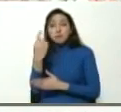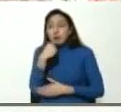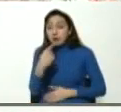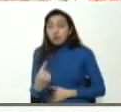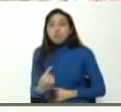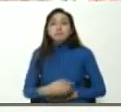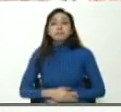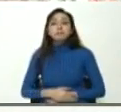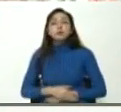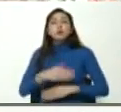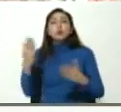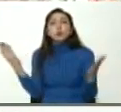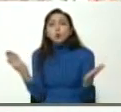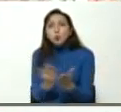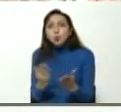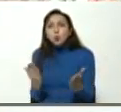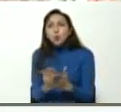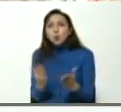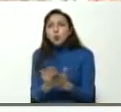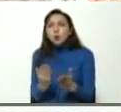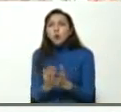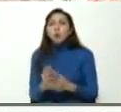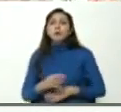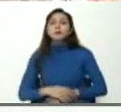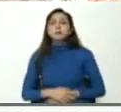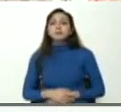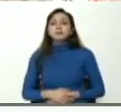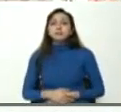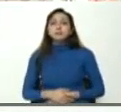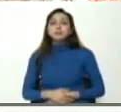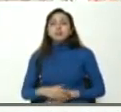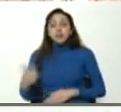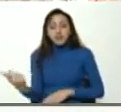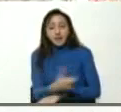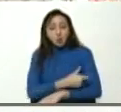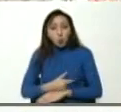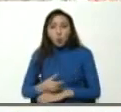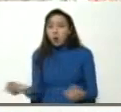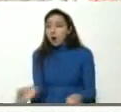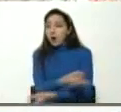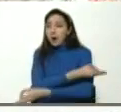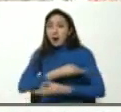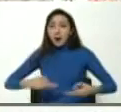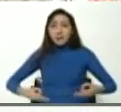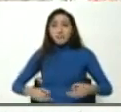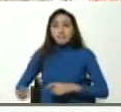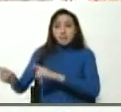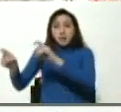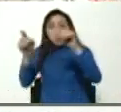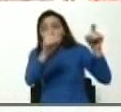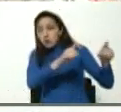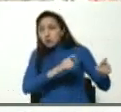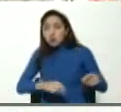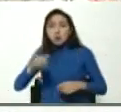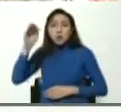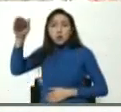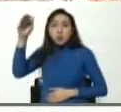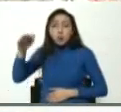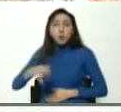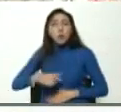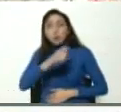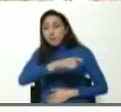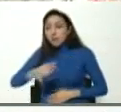una escuela de gobierno eficiente para formar a los futuros líderes